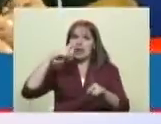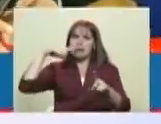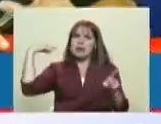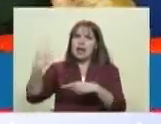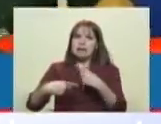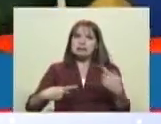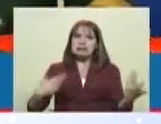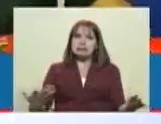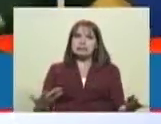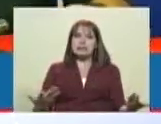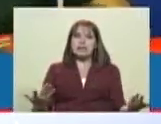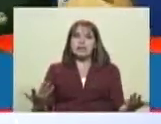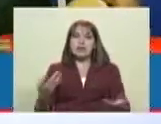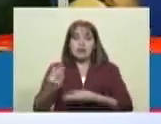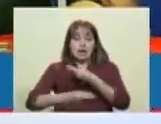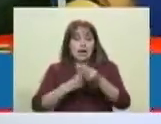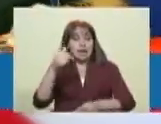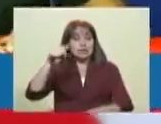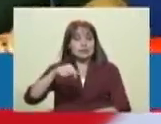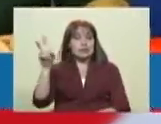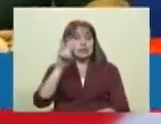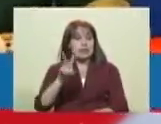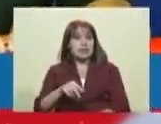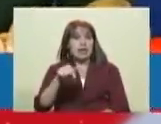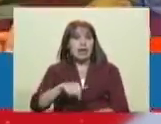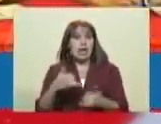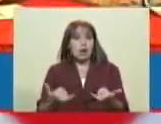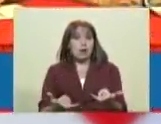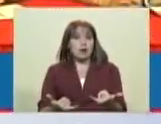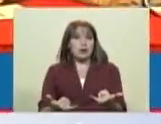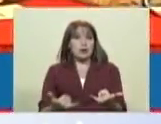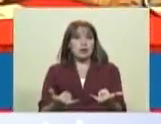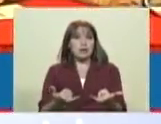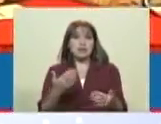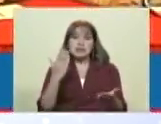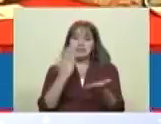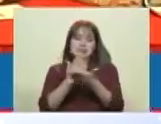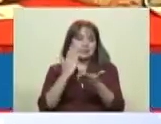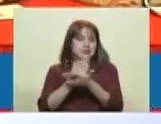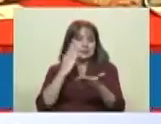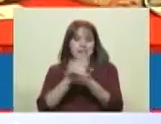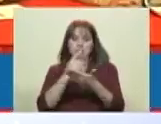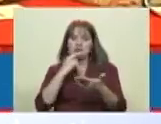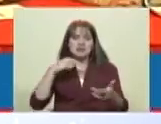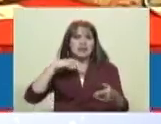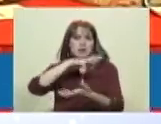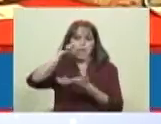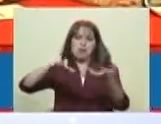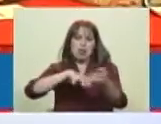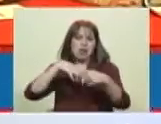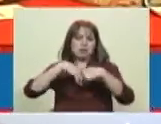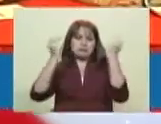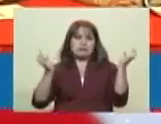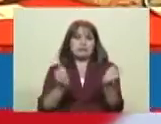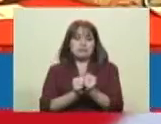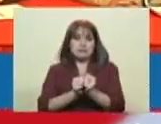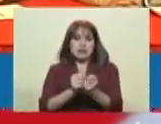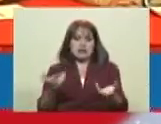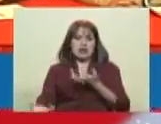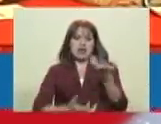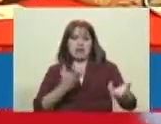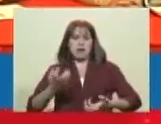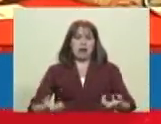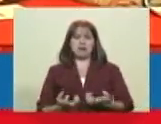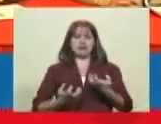tenemos. a lo que está pasando en Venezuela en este momento. Cada vez que amenazaron con violencia, cada vez que dijeron que iban a quemar a los